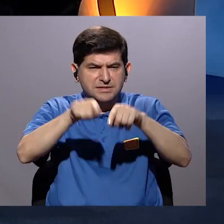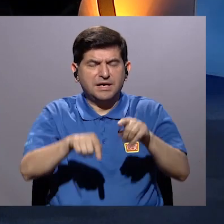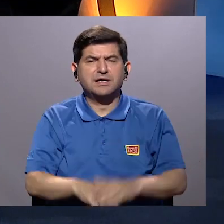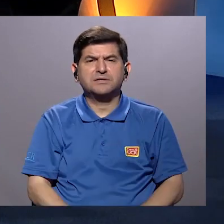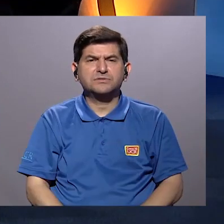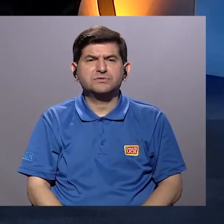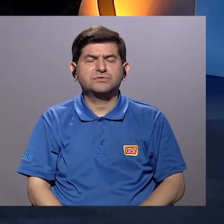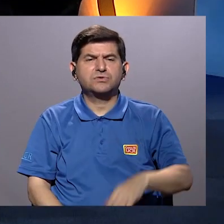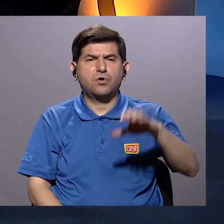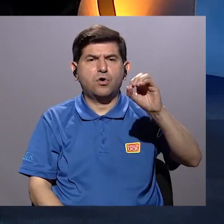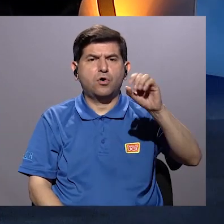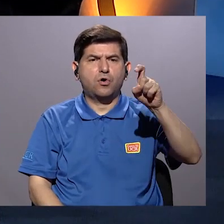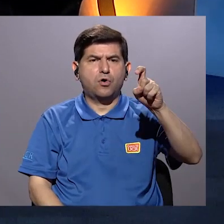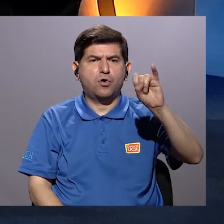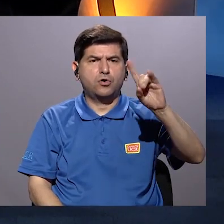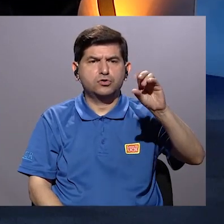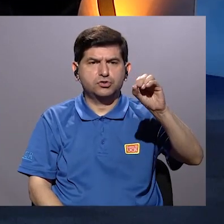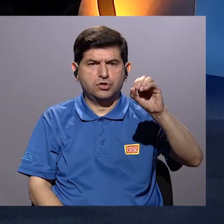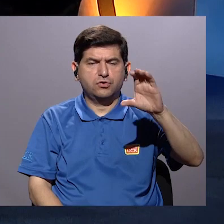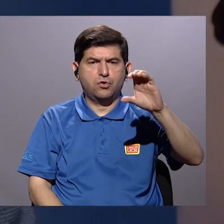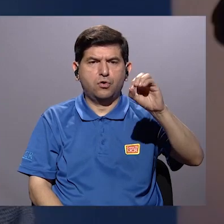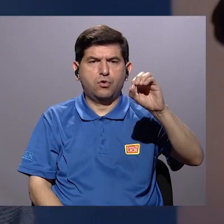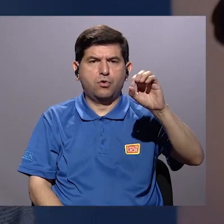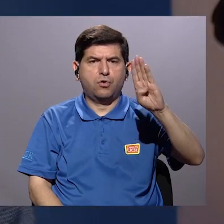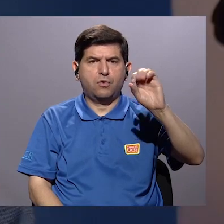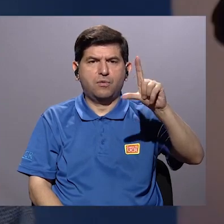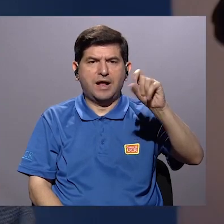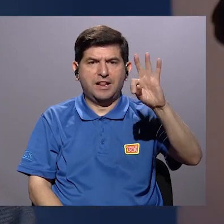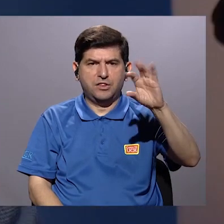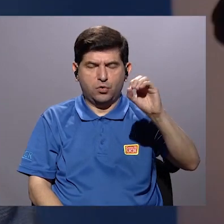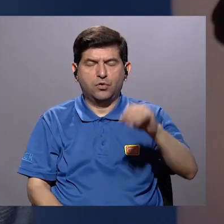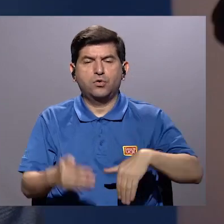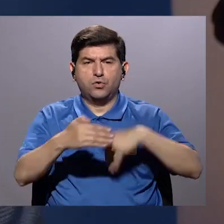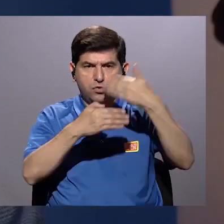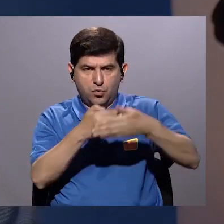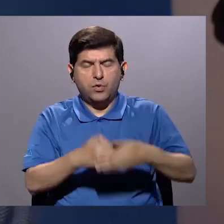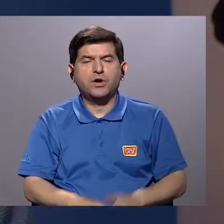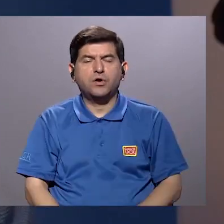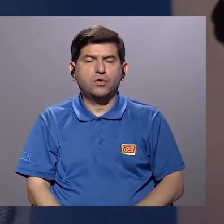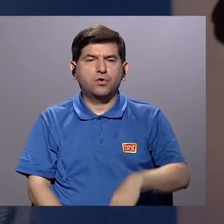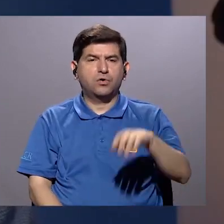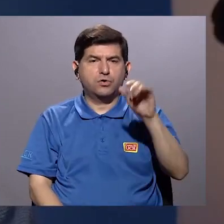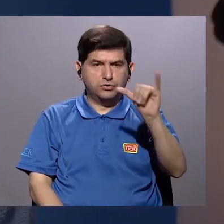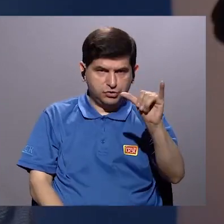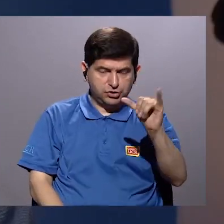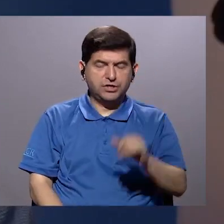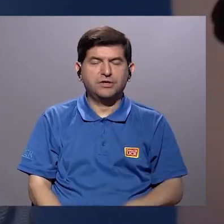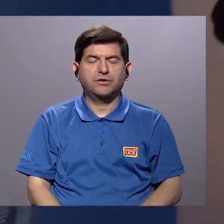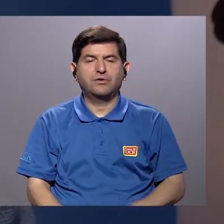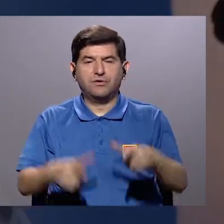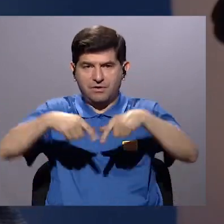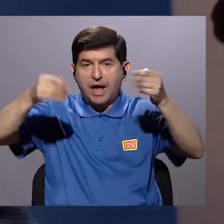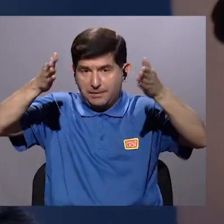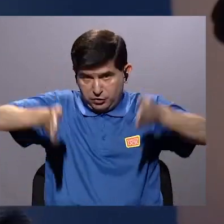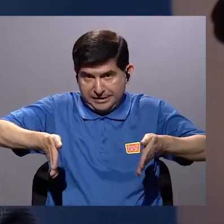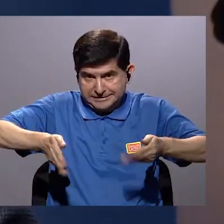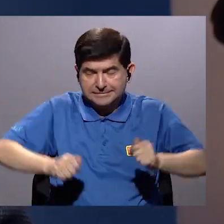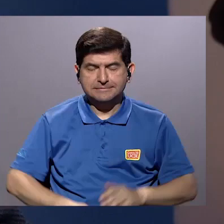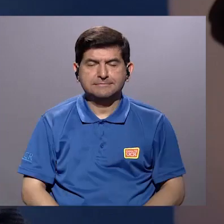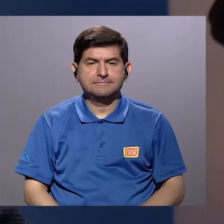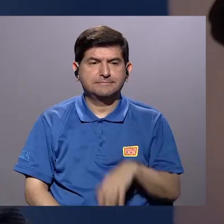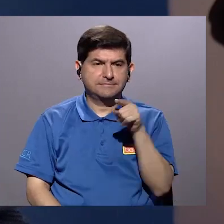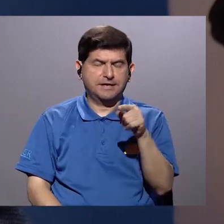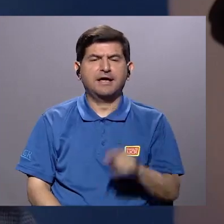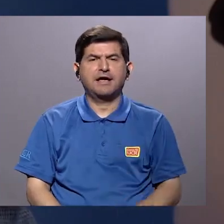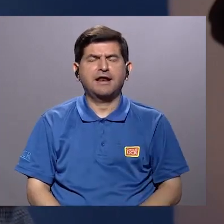de cobalto. Sí, o sea, apareció el cobalto. Uh-huh. Y luego vino Yoshino, que es el japonés, sí, que puso un ánodo